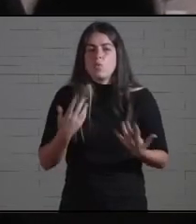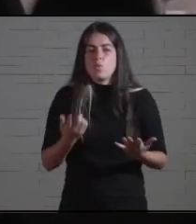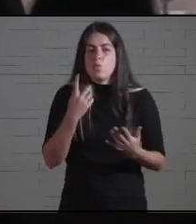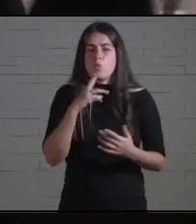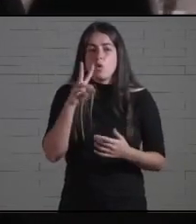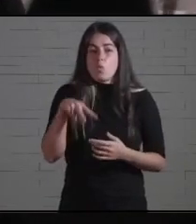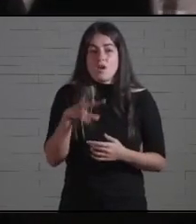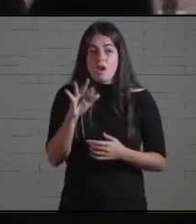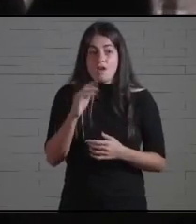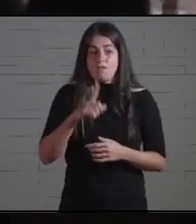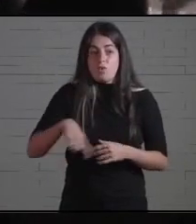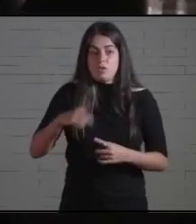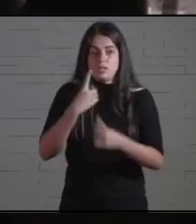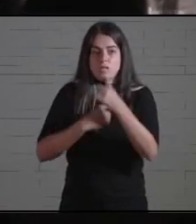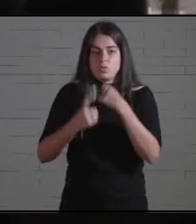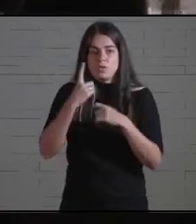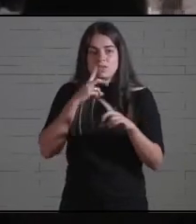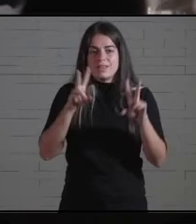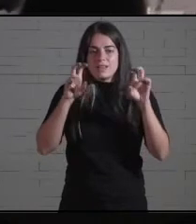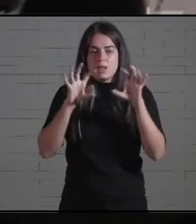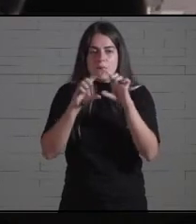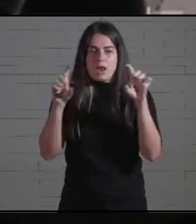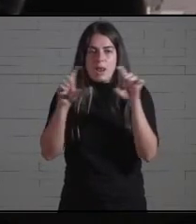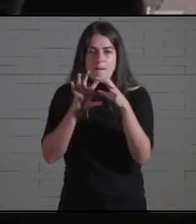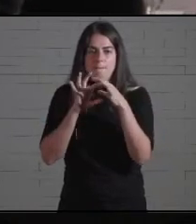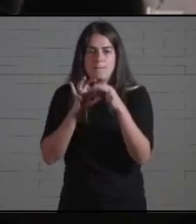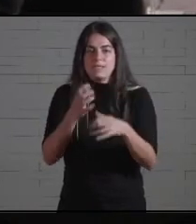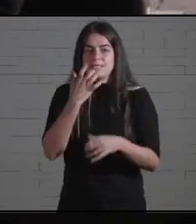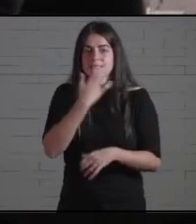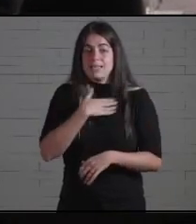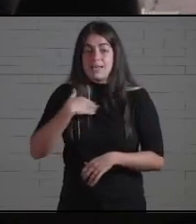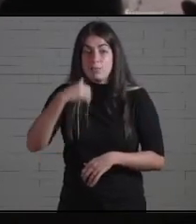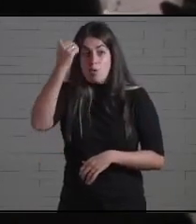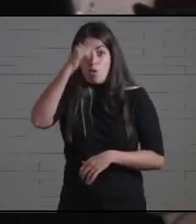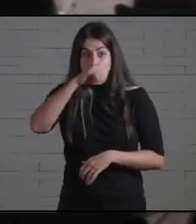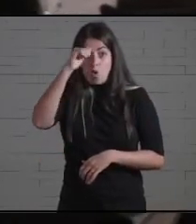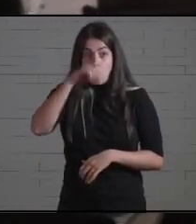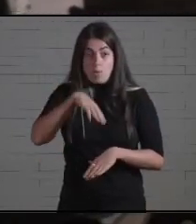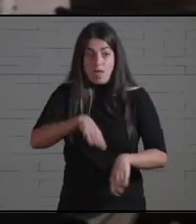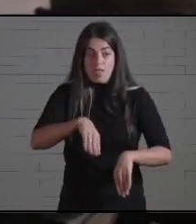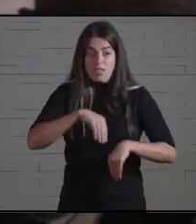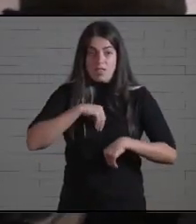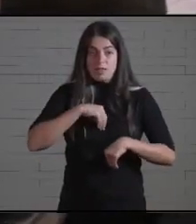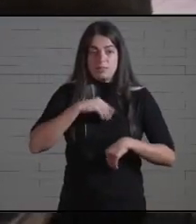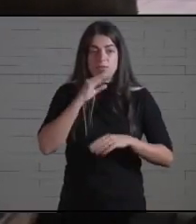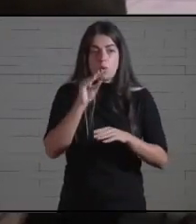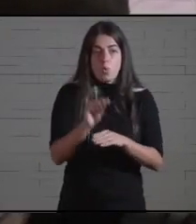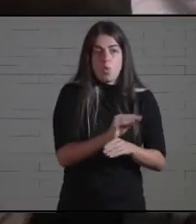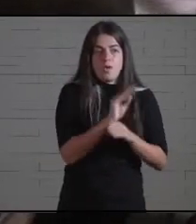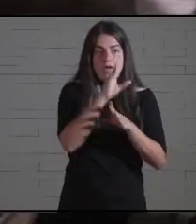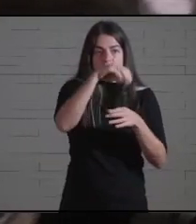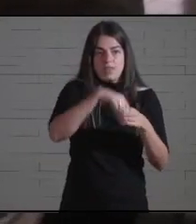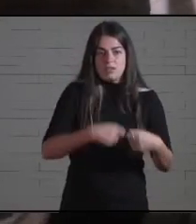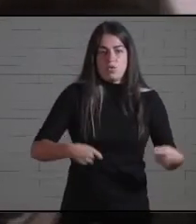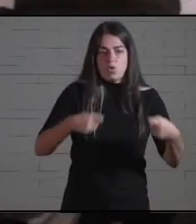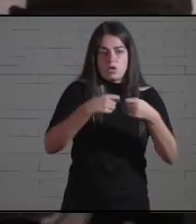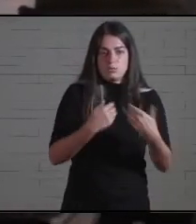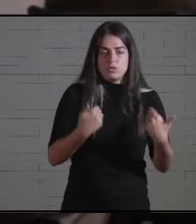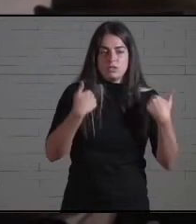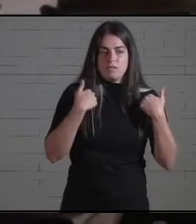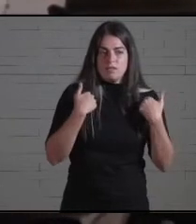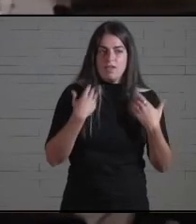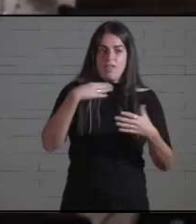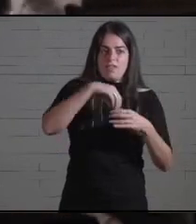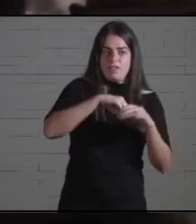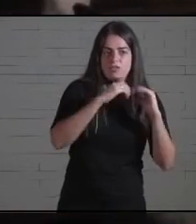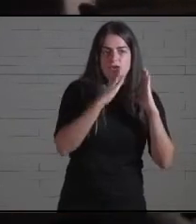sobre las empresas. Si queremos que los hombres asuman el trabajo de cuidado y la corresponsabilidad,